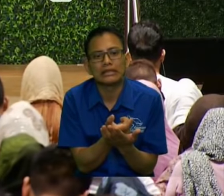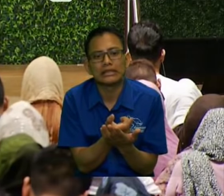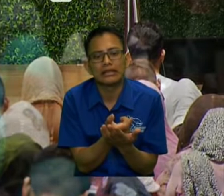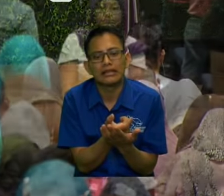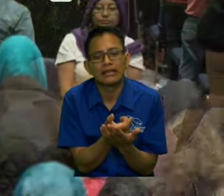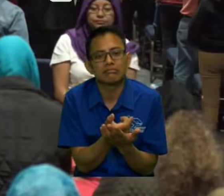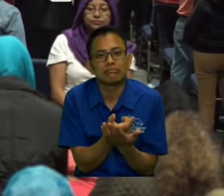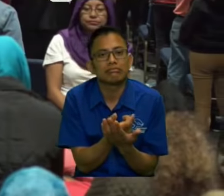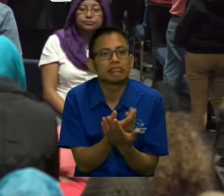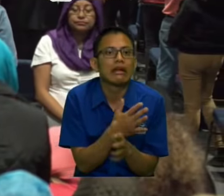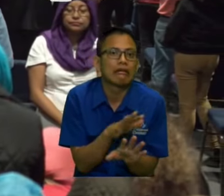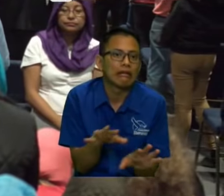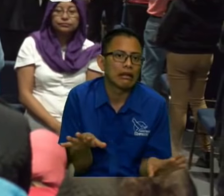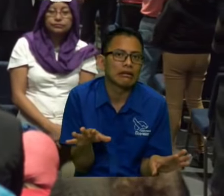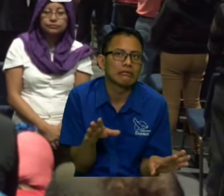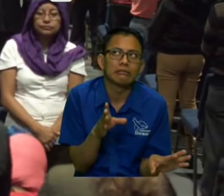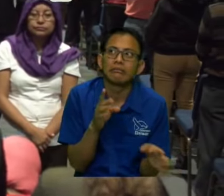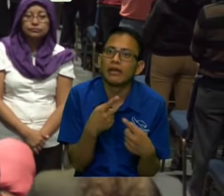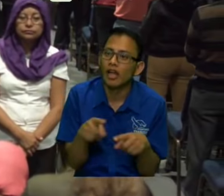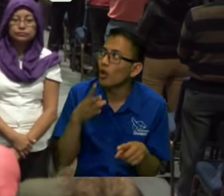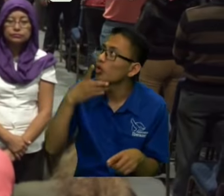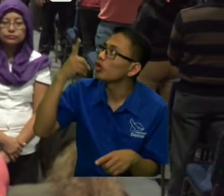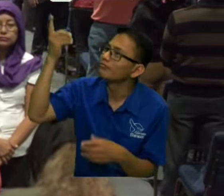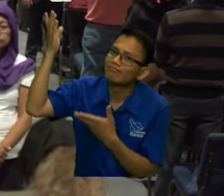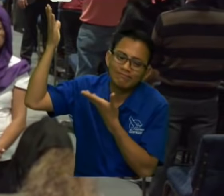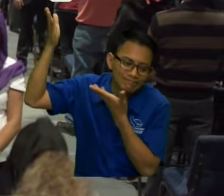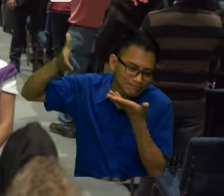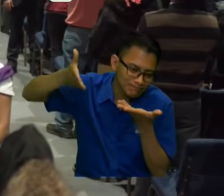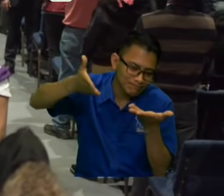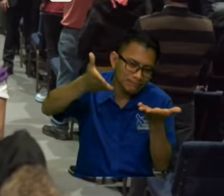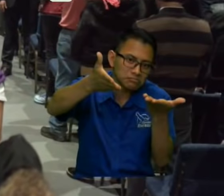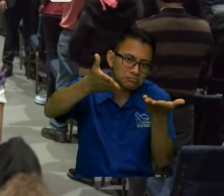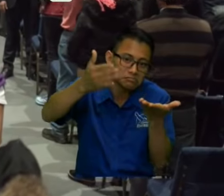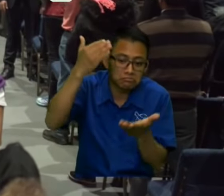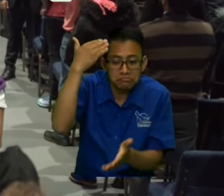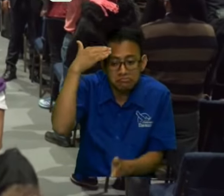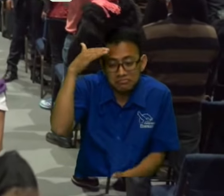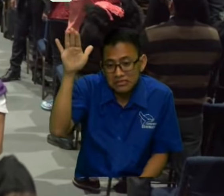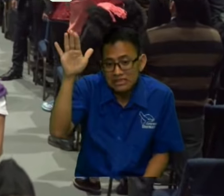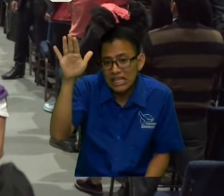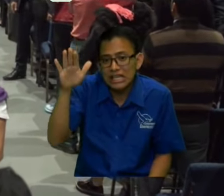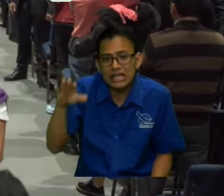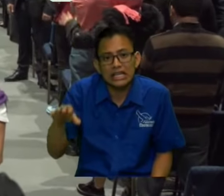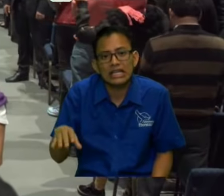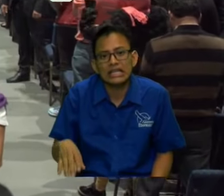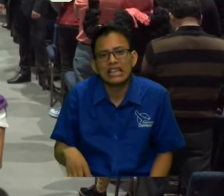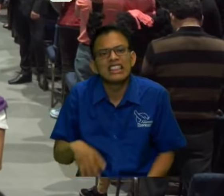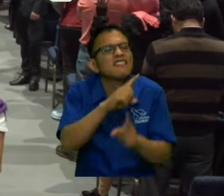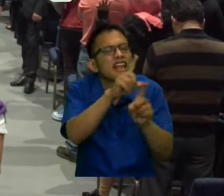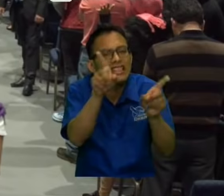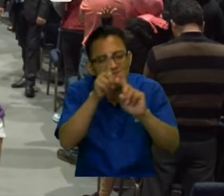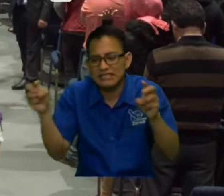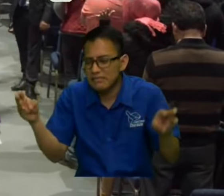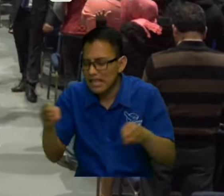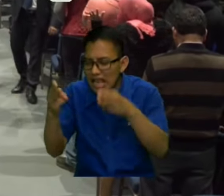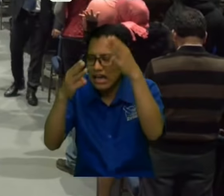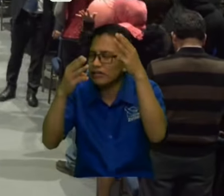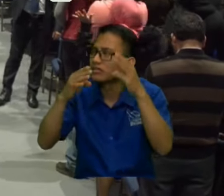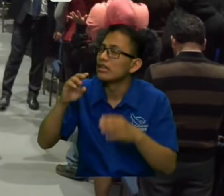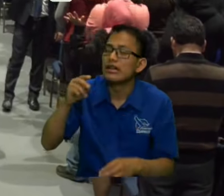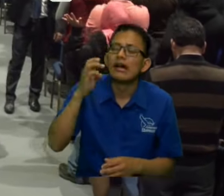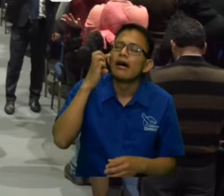y Dios te dio la provisión. Yo no sé cuál puede ser tu milagro. Padre, yo te ruego en el nombre de Jesús que traigas a la mente de